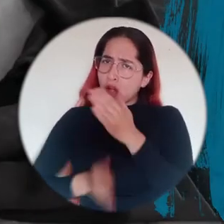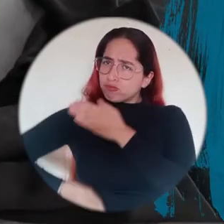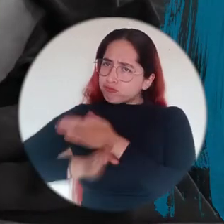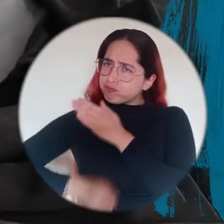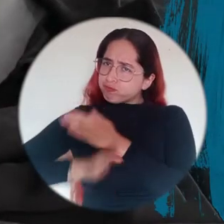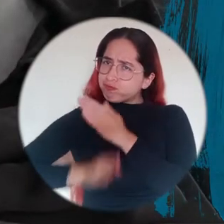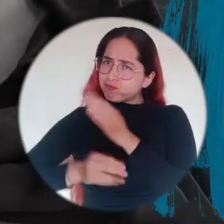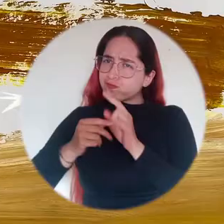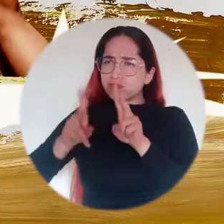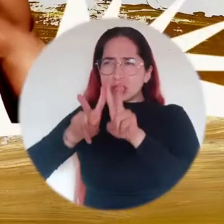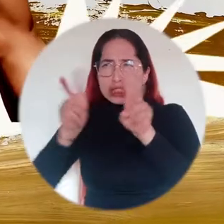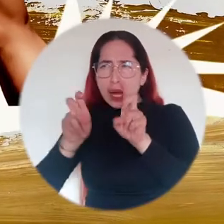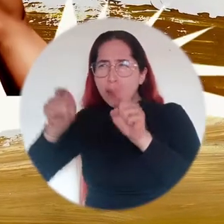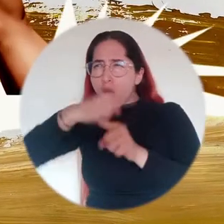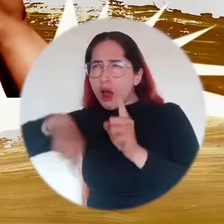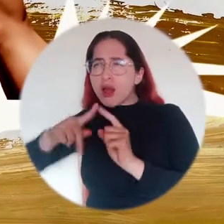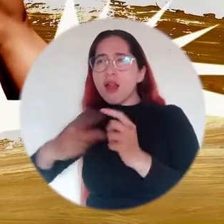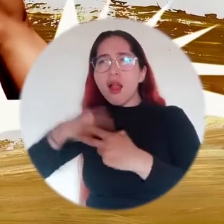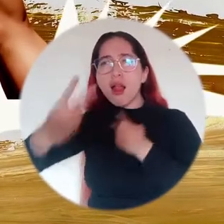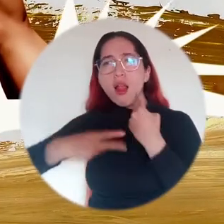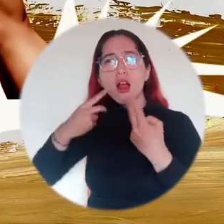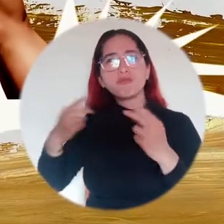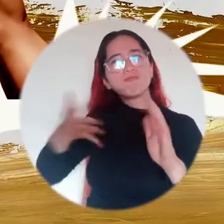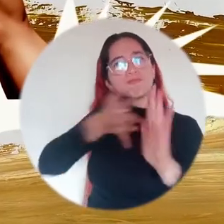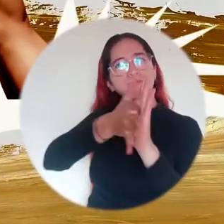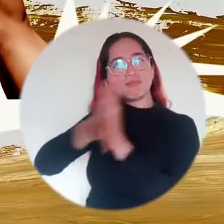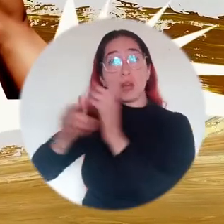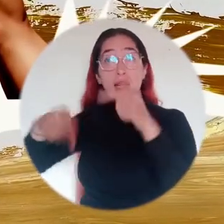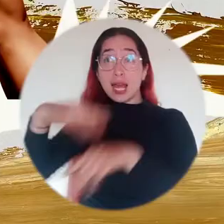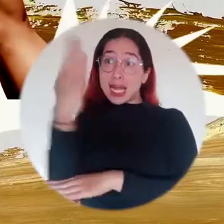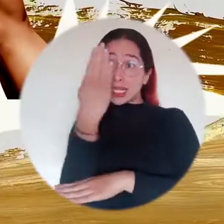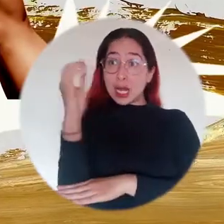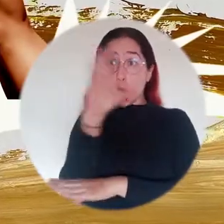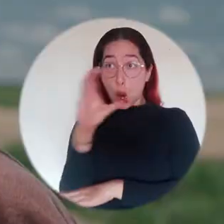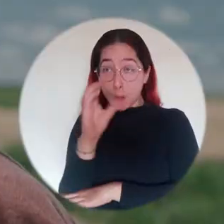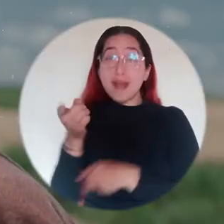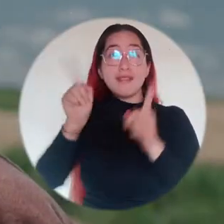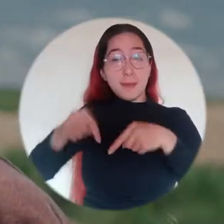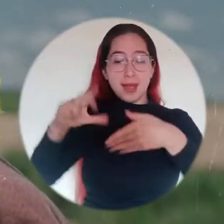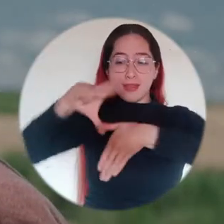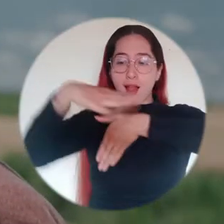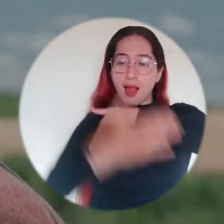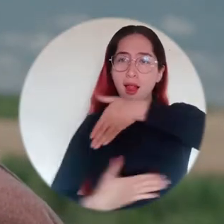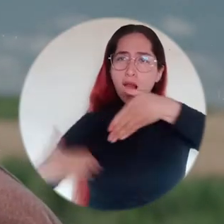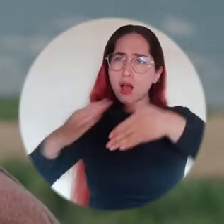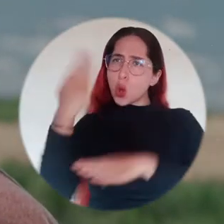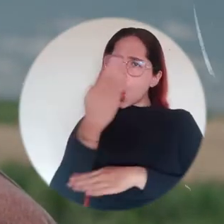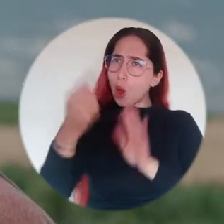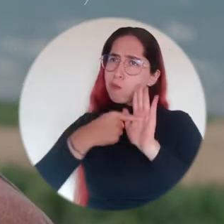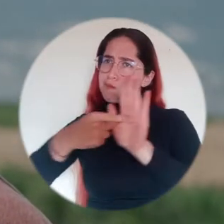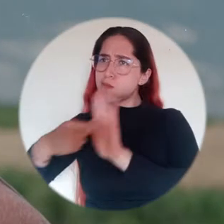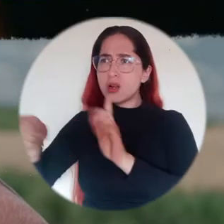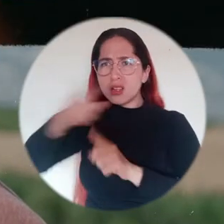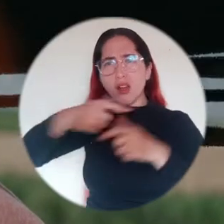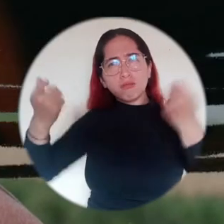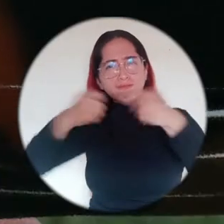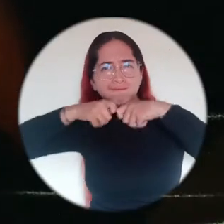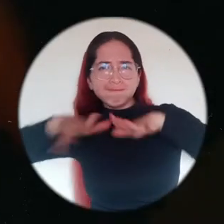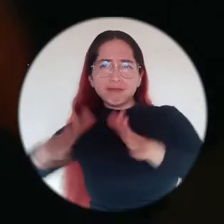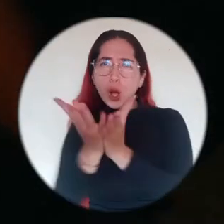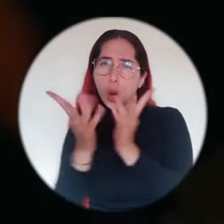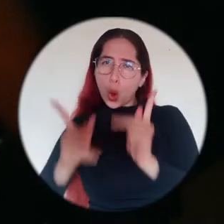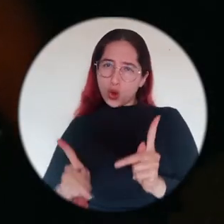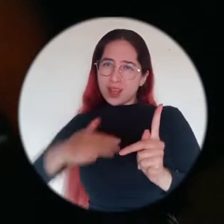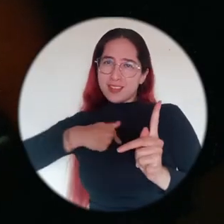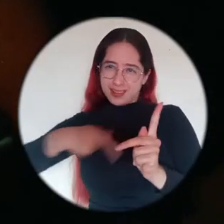temas, tratando de construir una voz y una mirada sobre cine colombiano, sobre cine latinoamericano, y compartir eso con mis estudiantes,